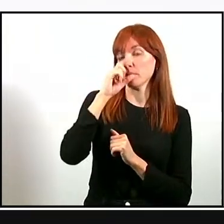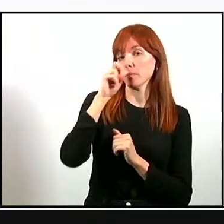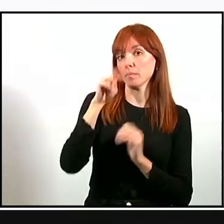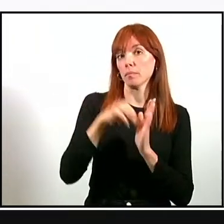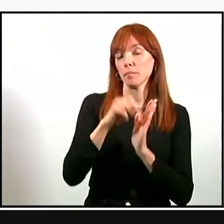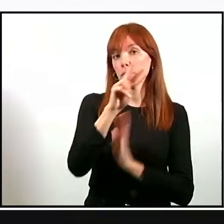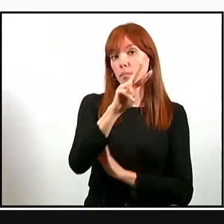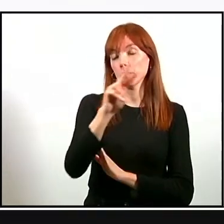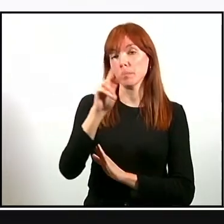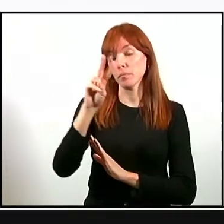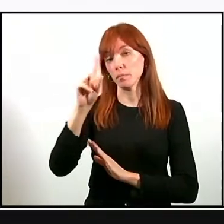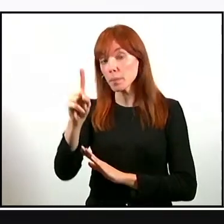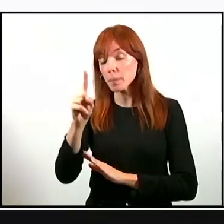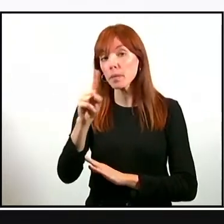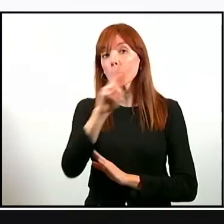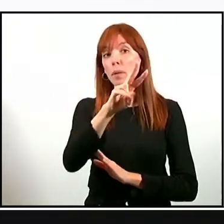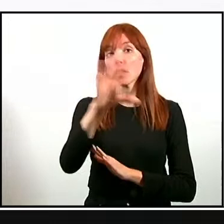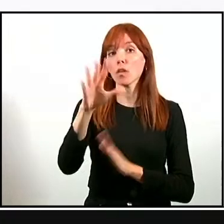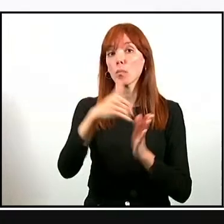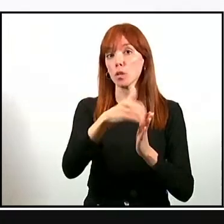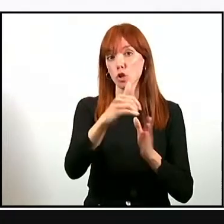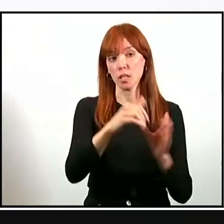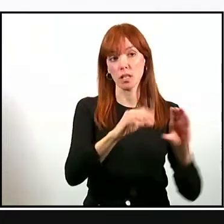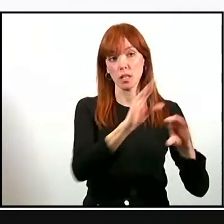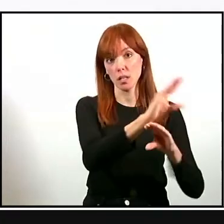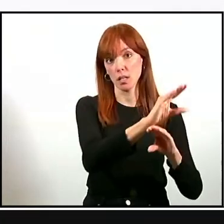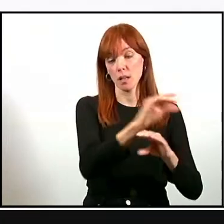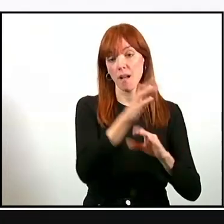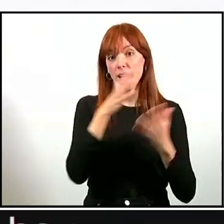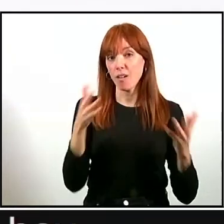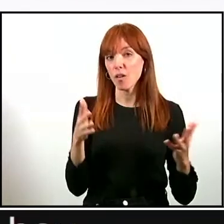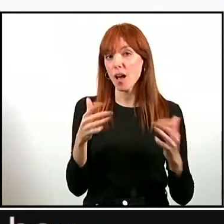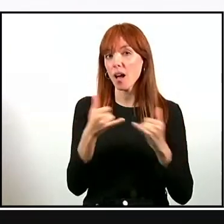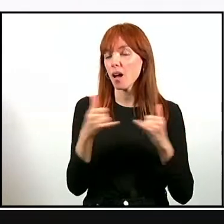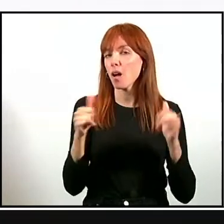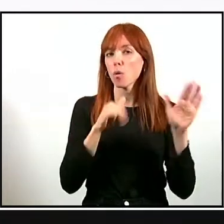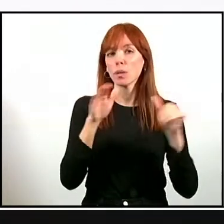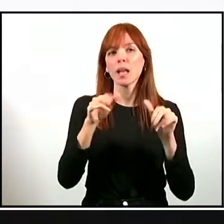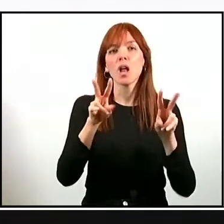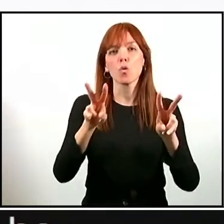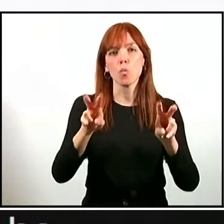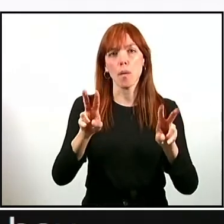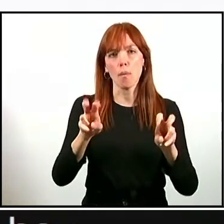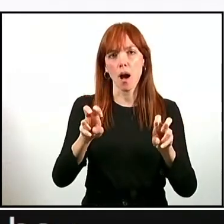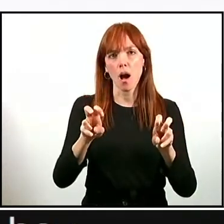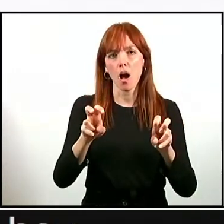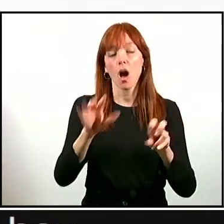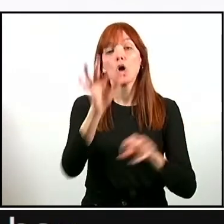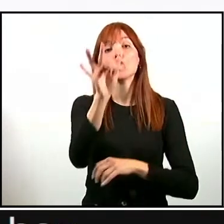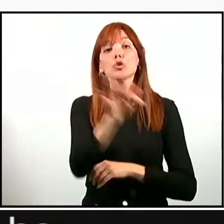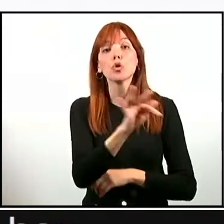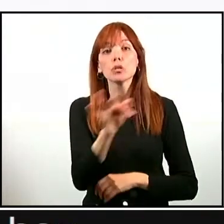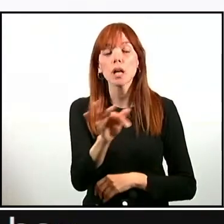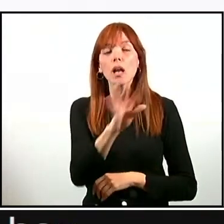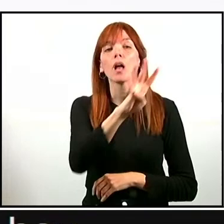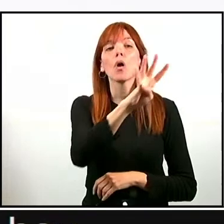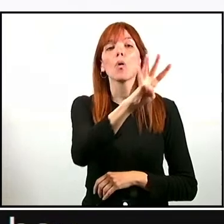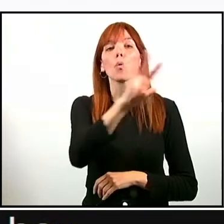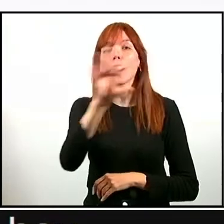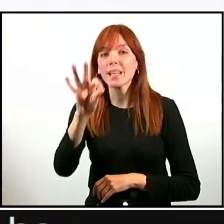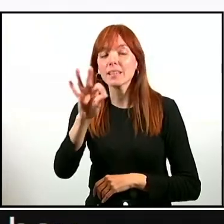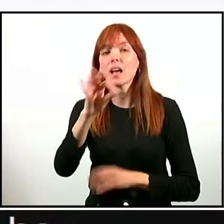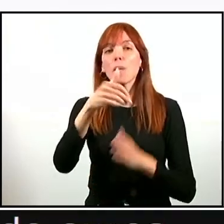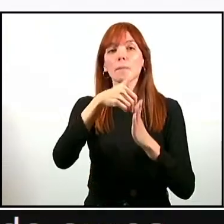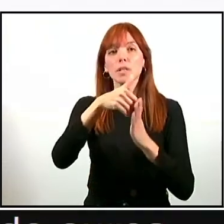millones de euros. Lo que hoy aprobamos es una nueva línea, una nueva convocatoria con 40 millones de euros. Son